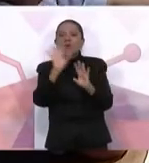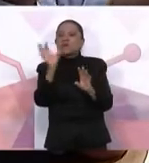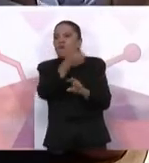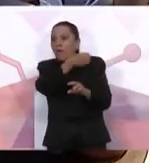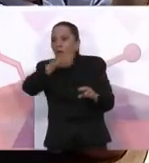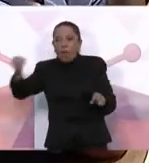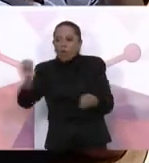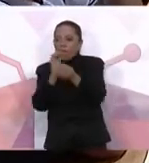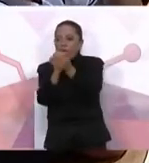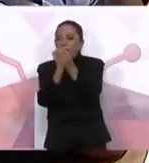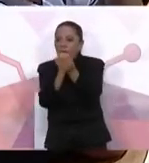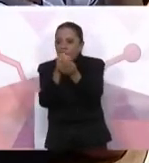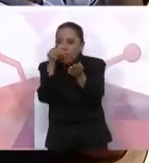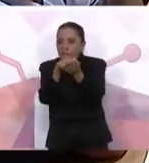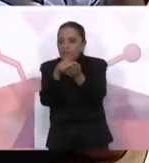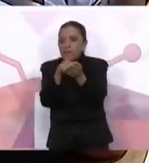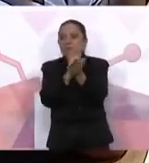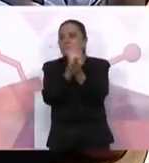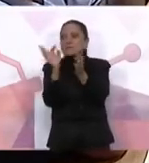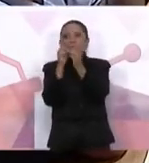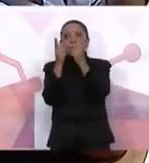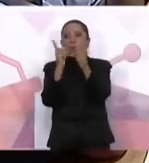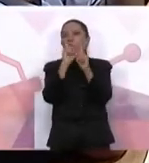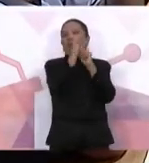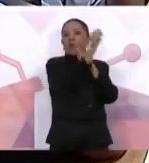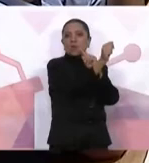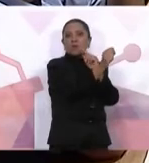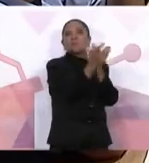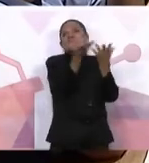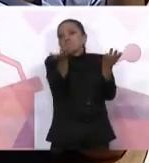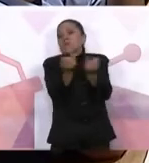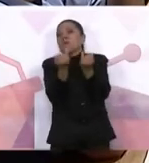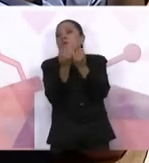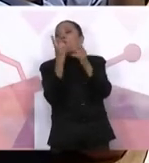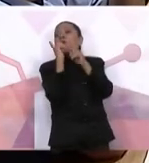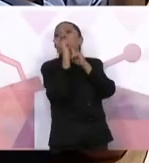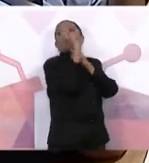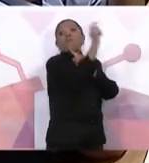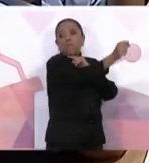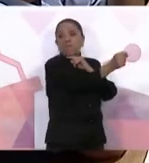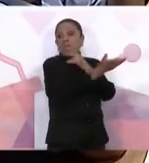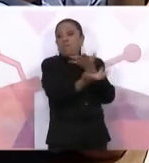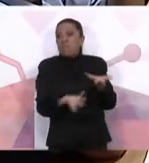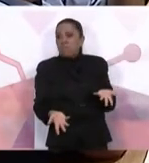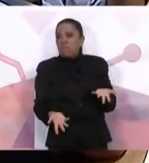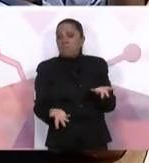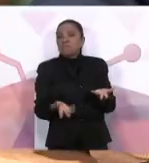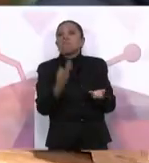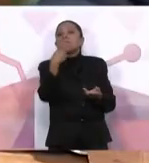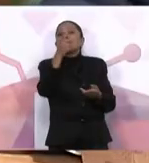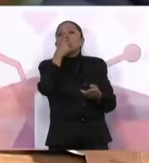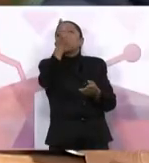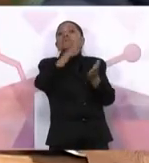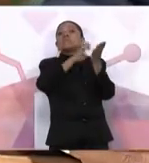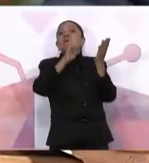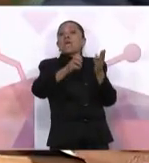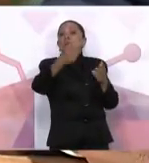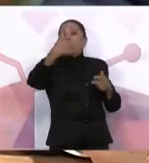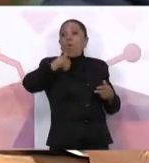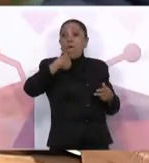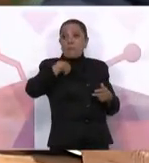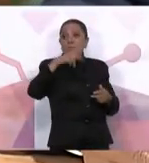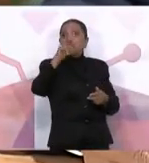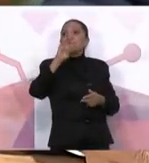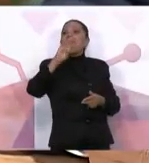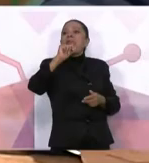tengo una propuesta a ver dígame candidata mía alejandro vera me iba a preguntar si eso se lo podemos hacer nosotros entonces lo